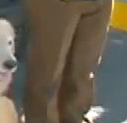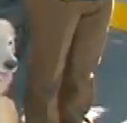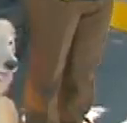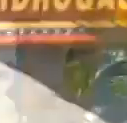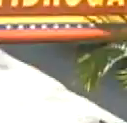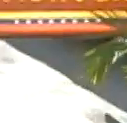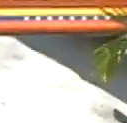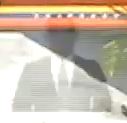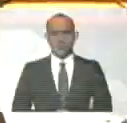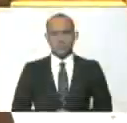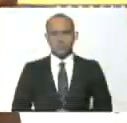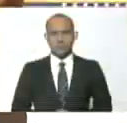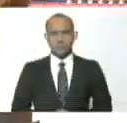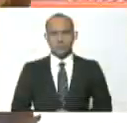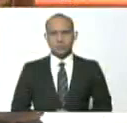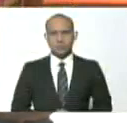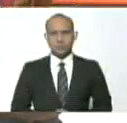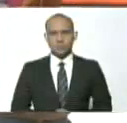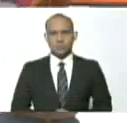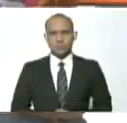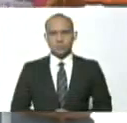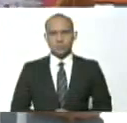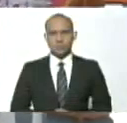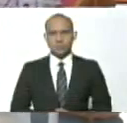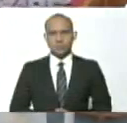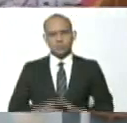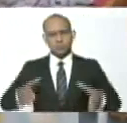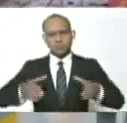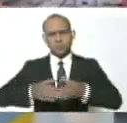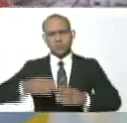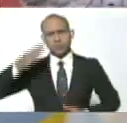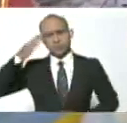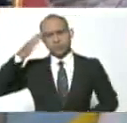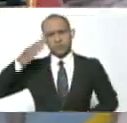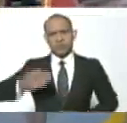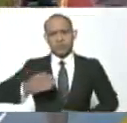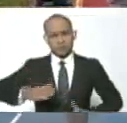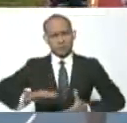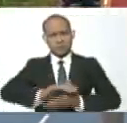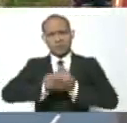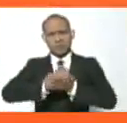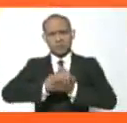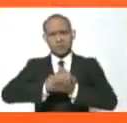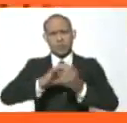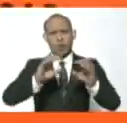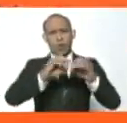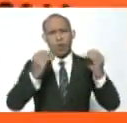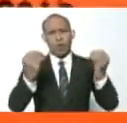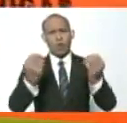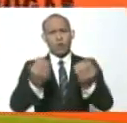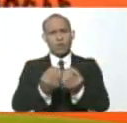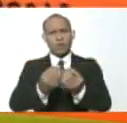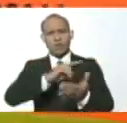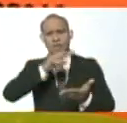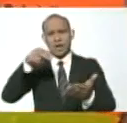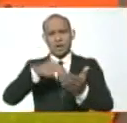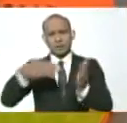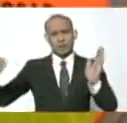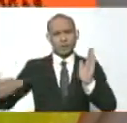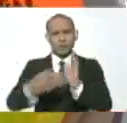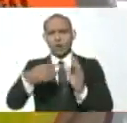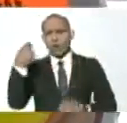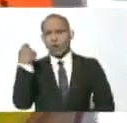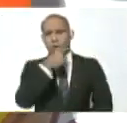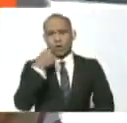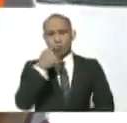y bajo la conducción del comando estratégico operacional la mano con la oficina nacional antidrogas planificamos